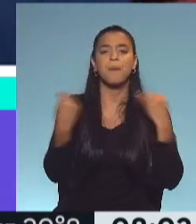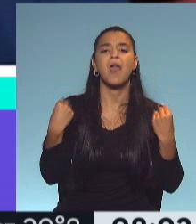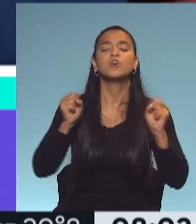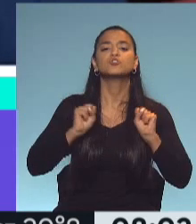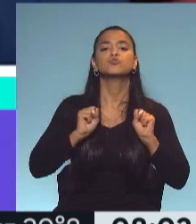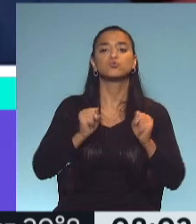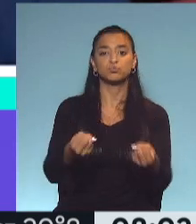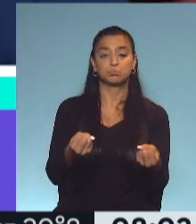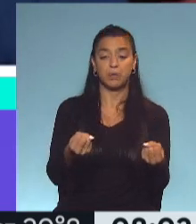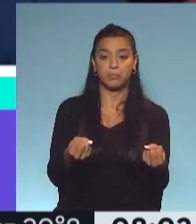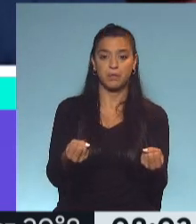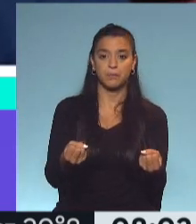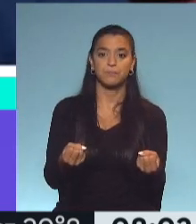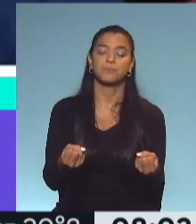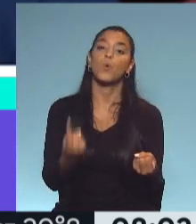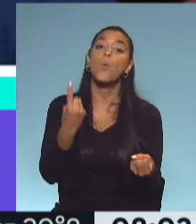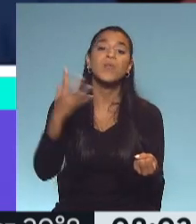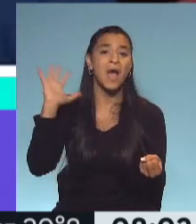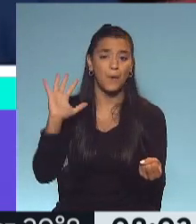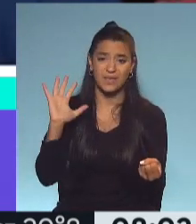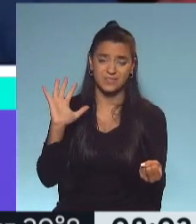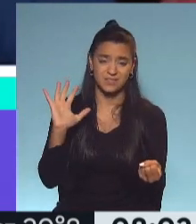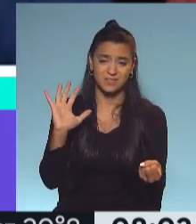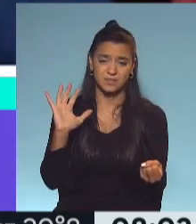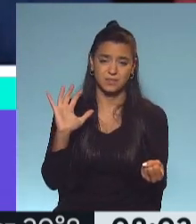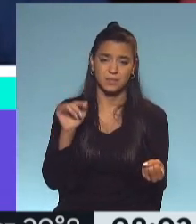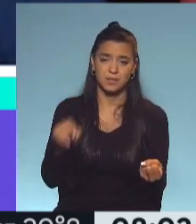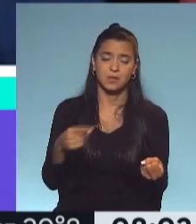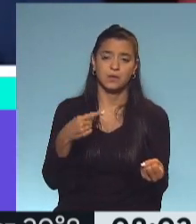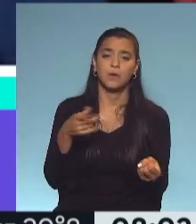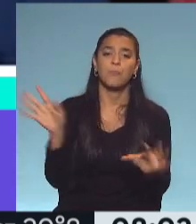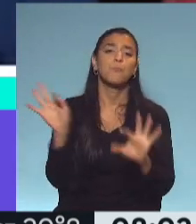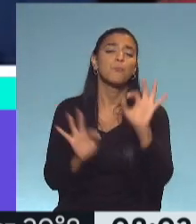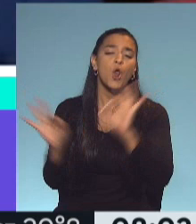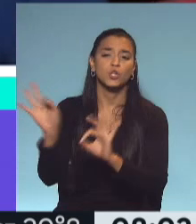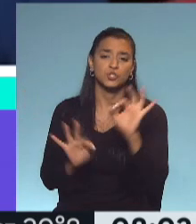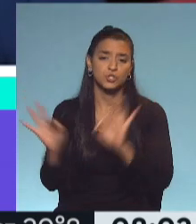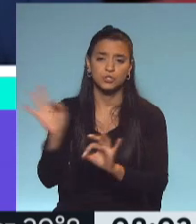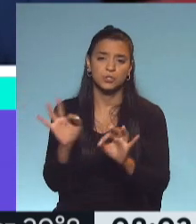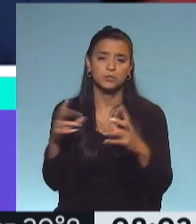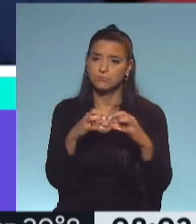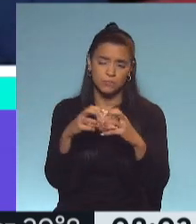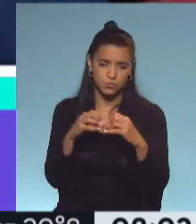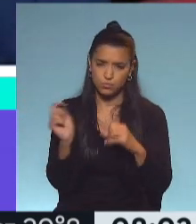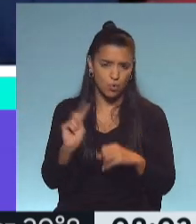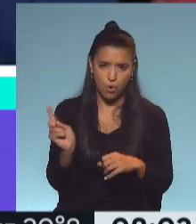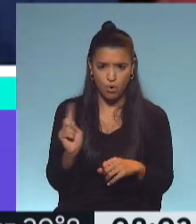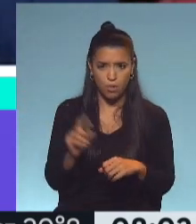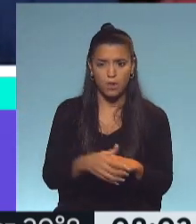suspender por única vez. Ese proyecto no estuvo en discusión,